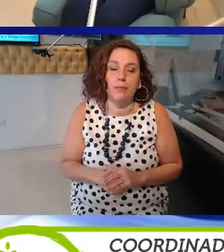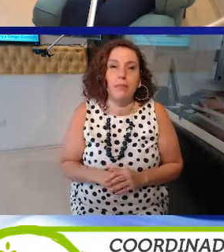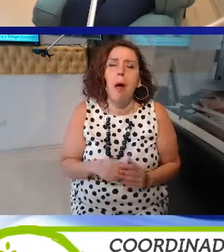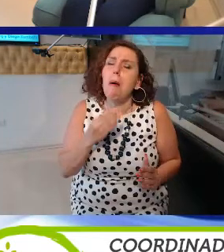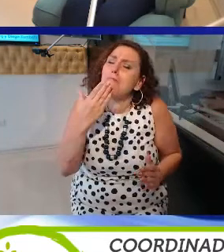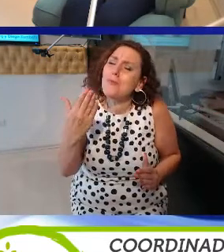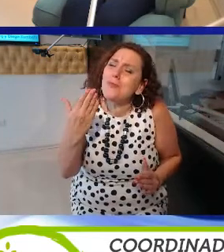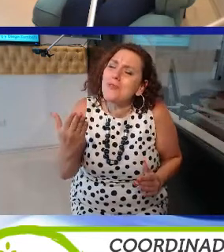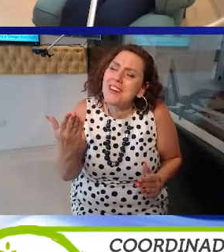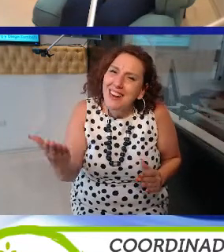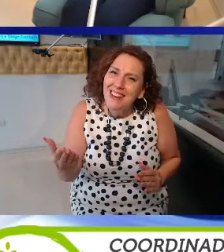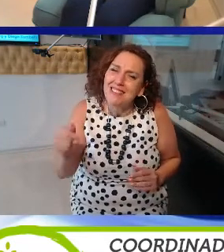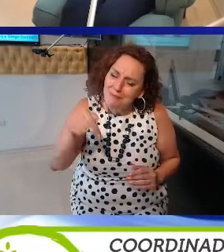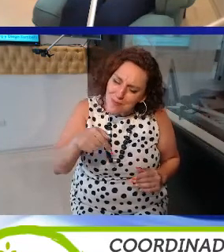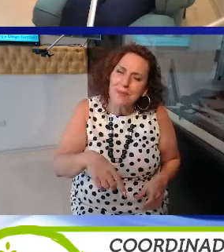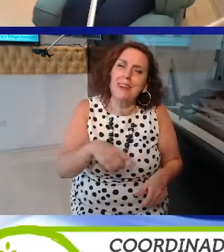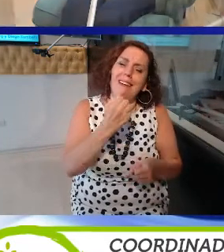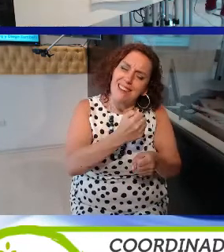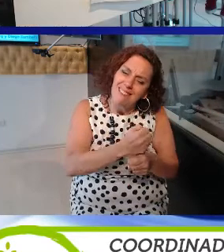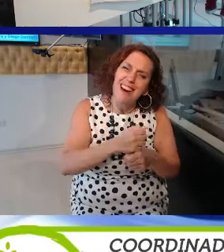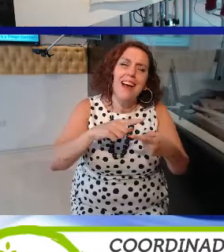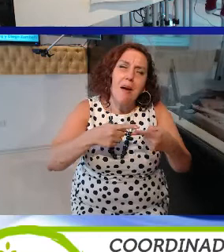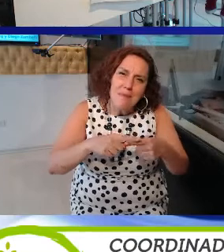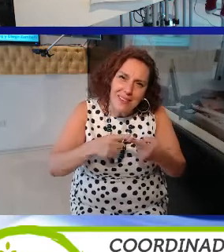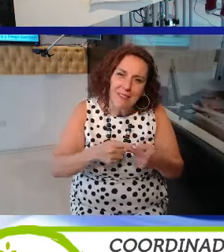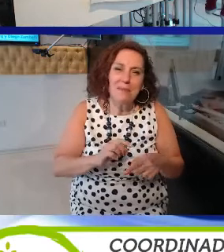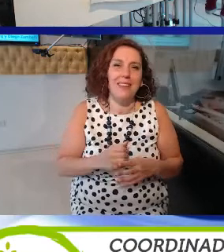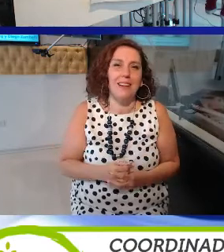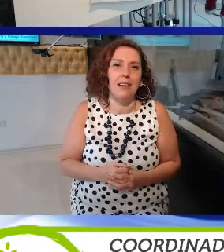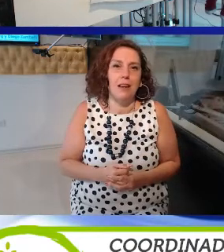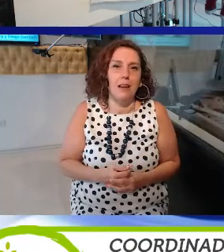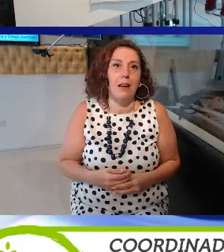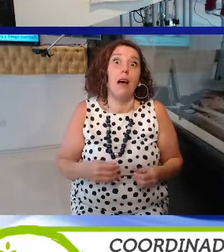muchísimas gracias por haber colaborado en la interpretación en esta hora. Es